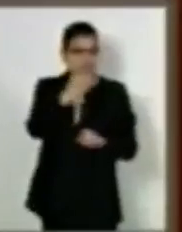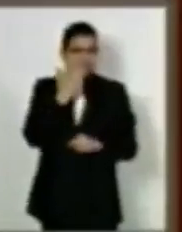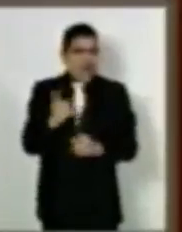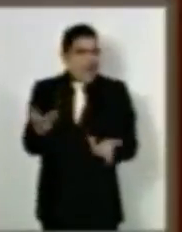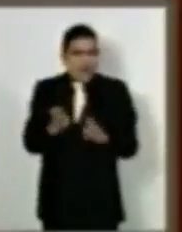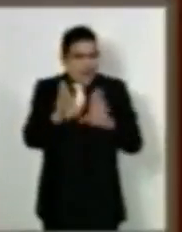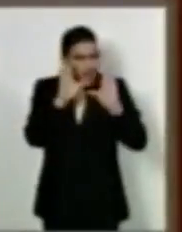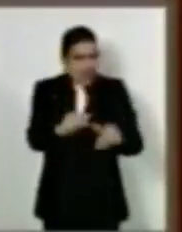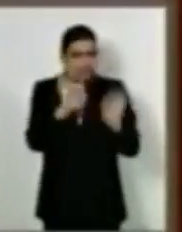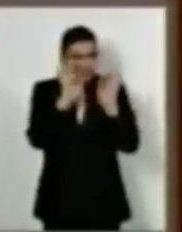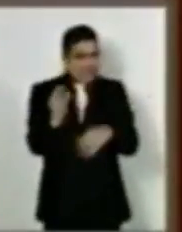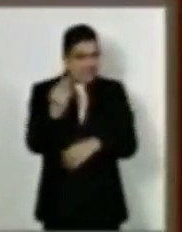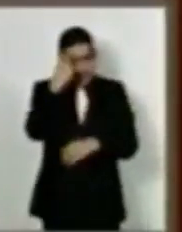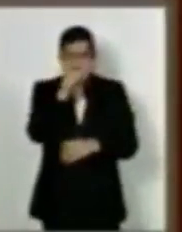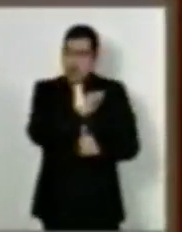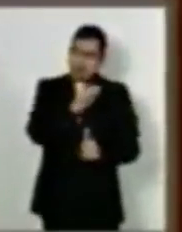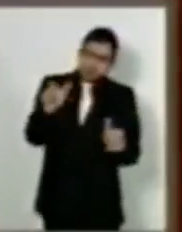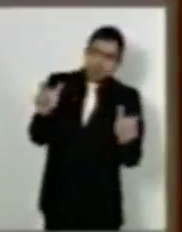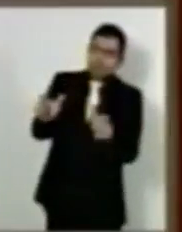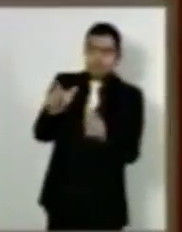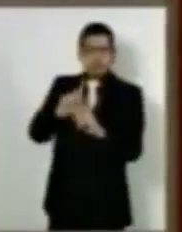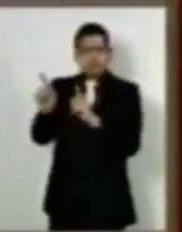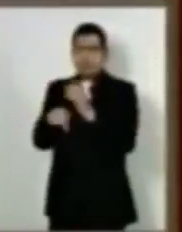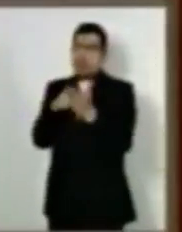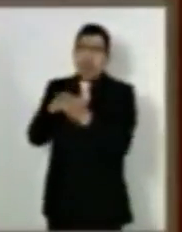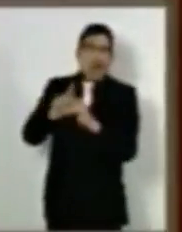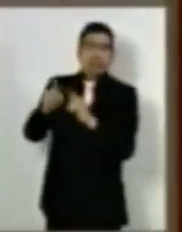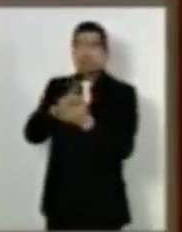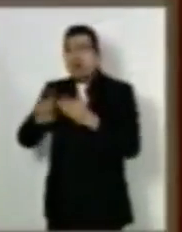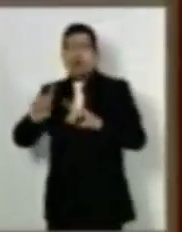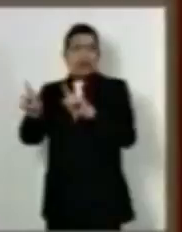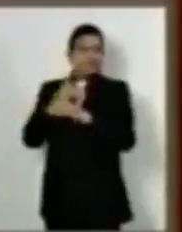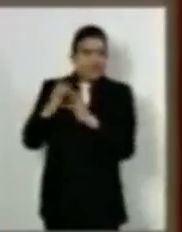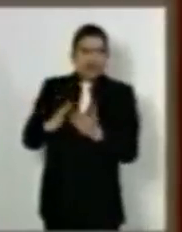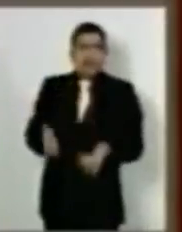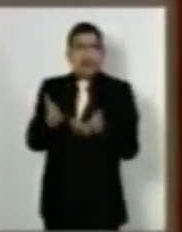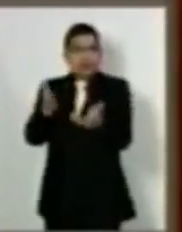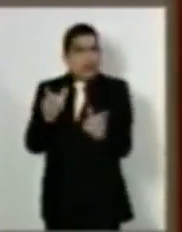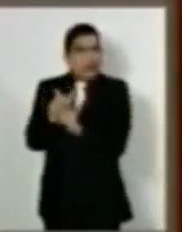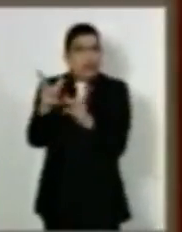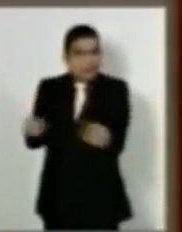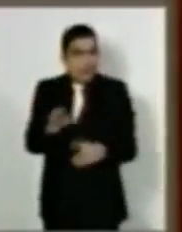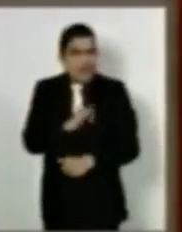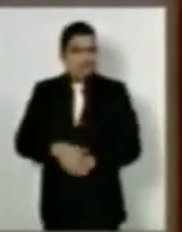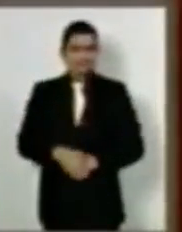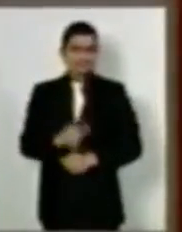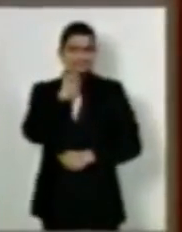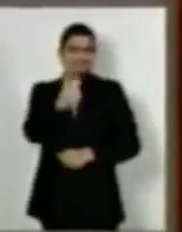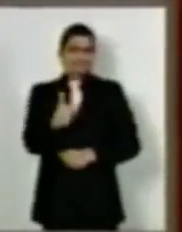el entrenamiento necesario para hacer frente a dichos delitos. Por tal razón, no es viable